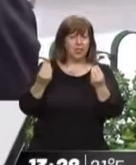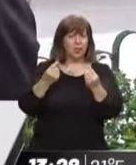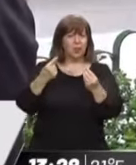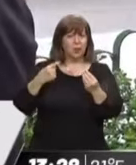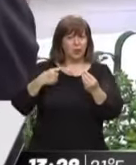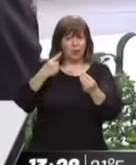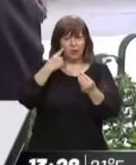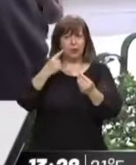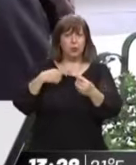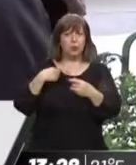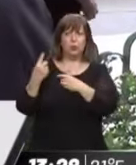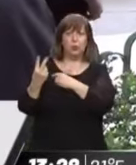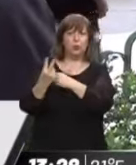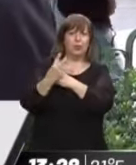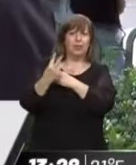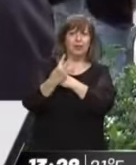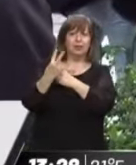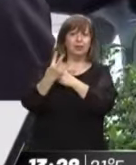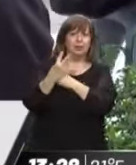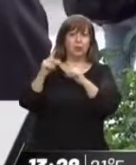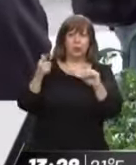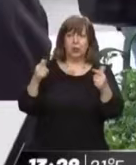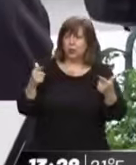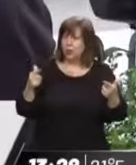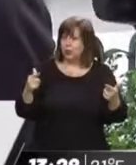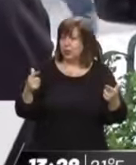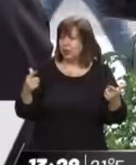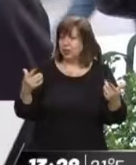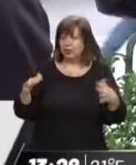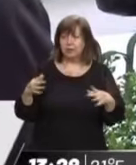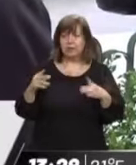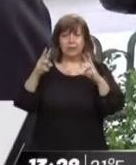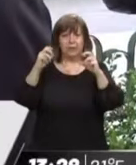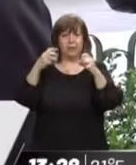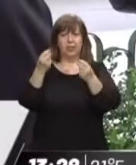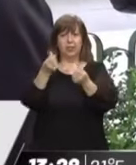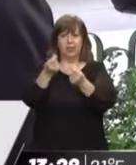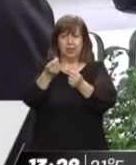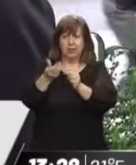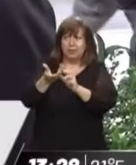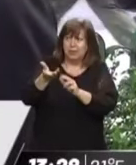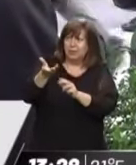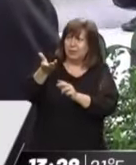elecciones. Inseguridad, sí, eso es lo primordial. Y el tema de los precios.